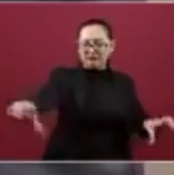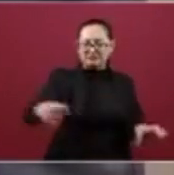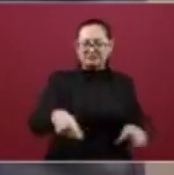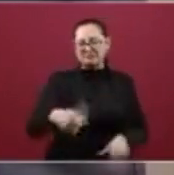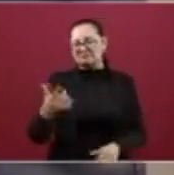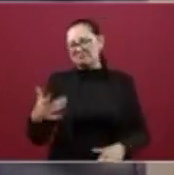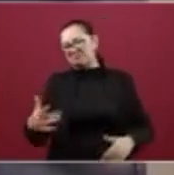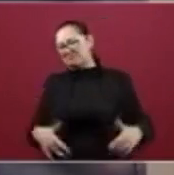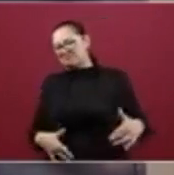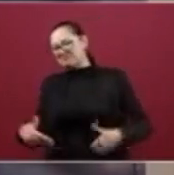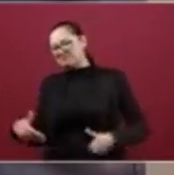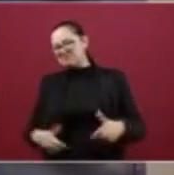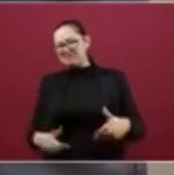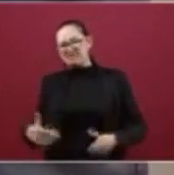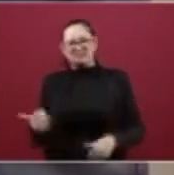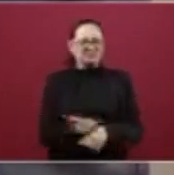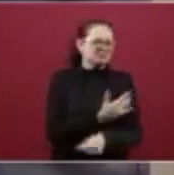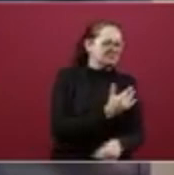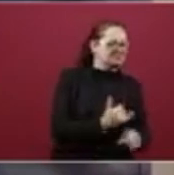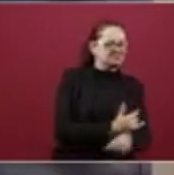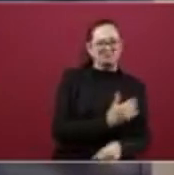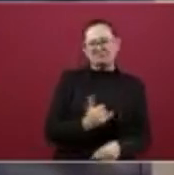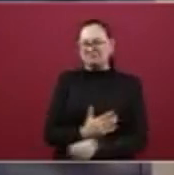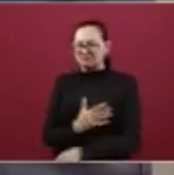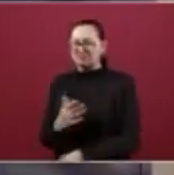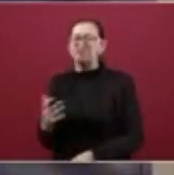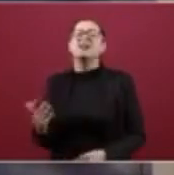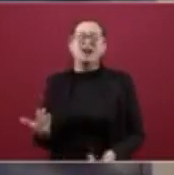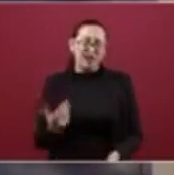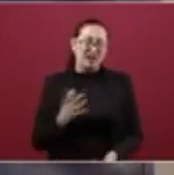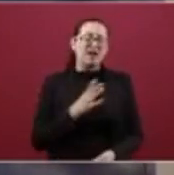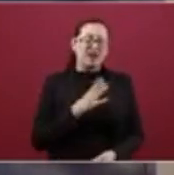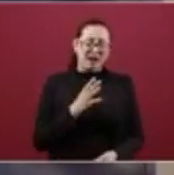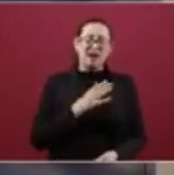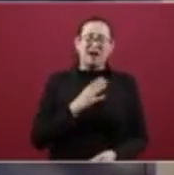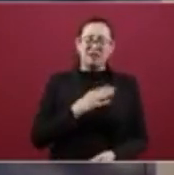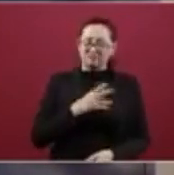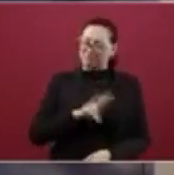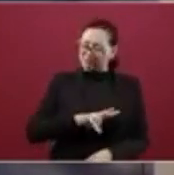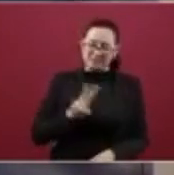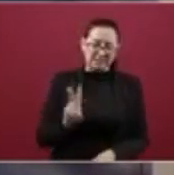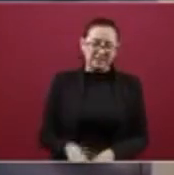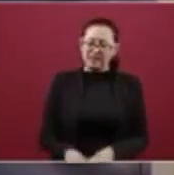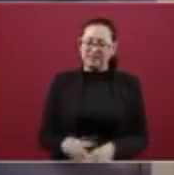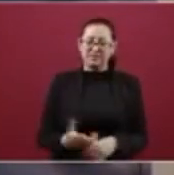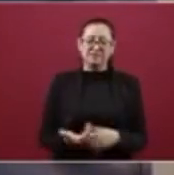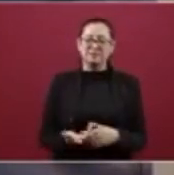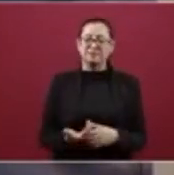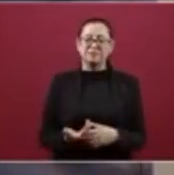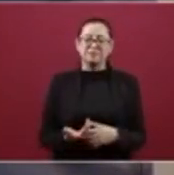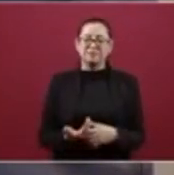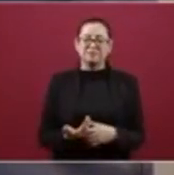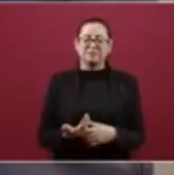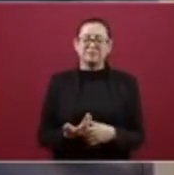Existen estas inconformidades, pero también